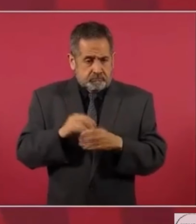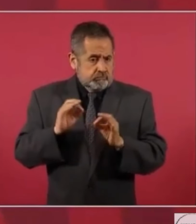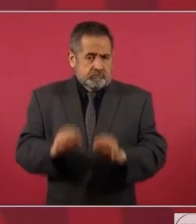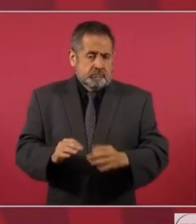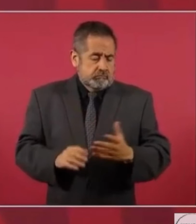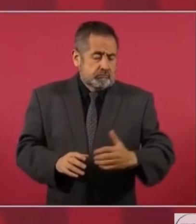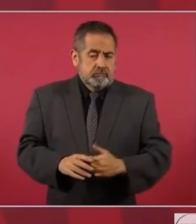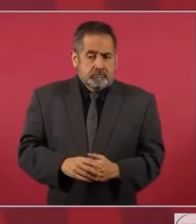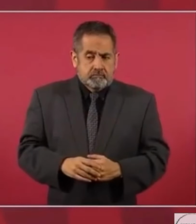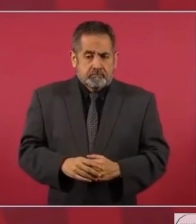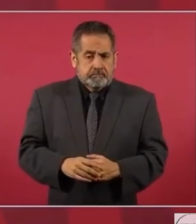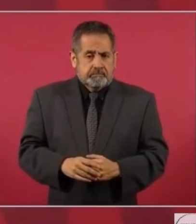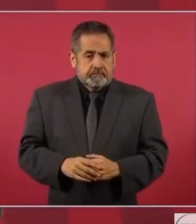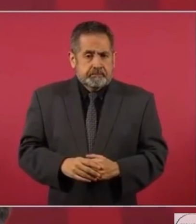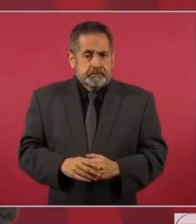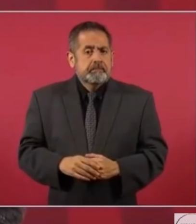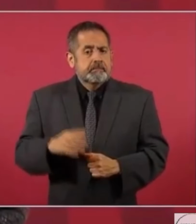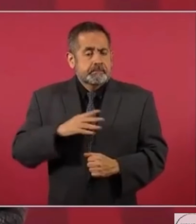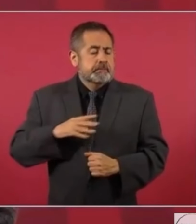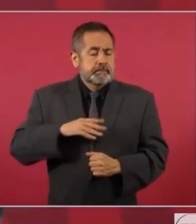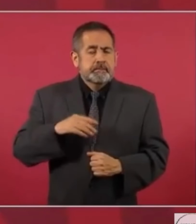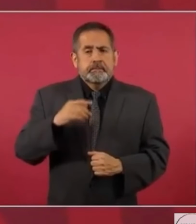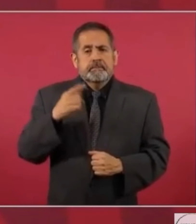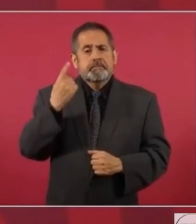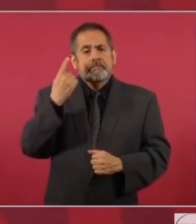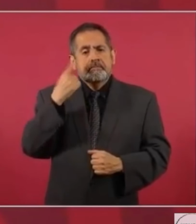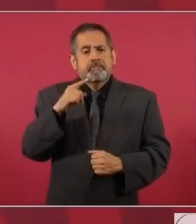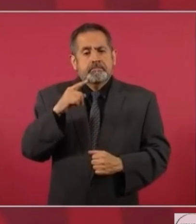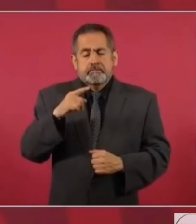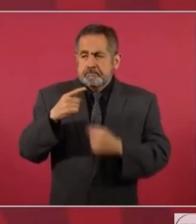Incluso como hay una campaña para